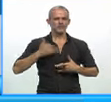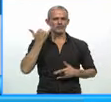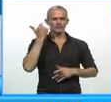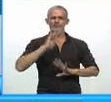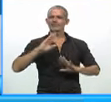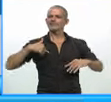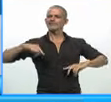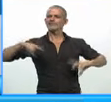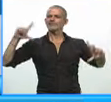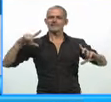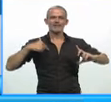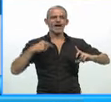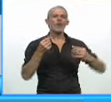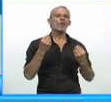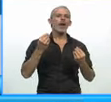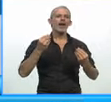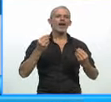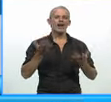el mérito de la embarcación?